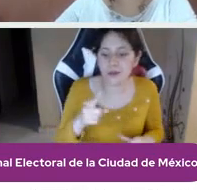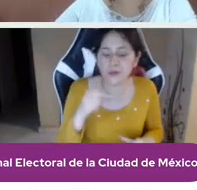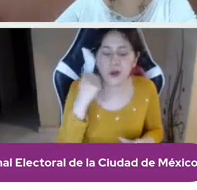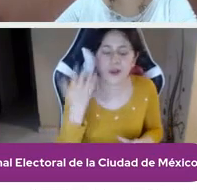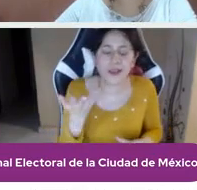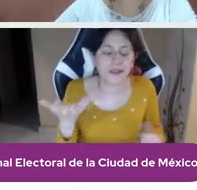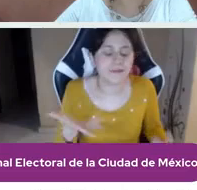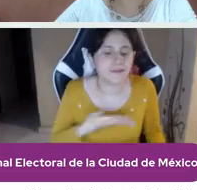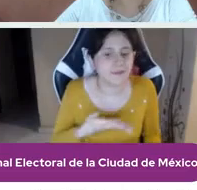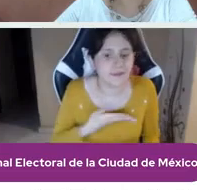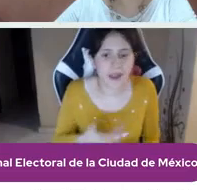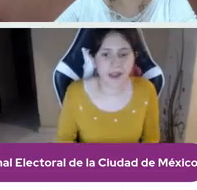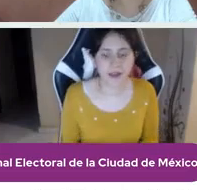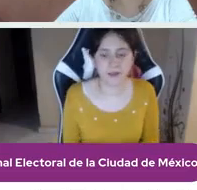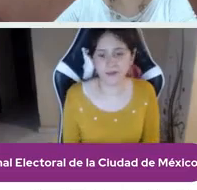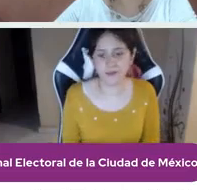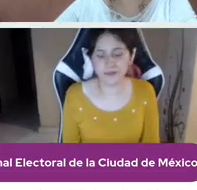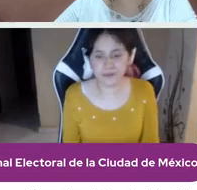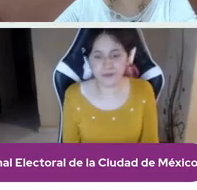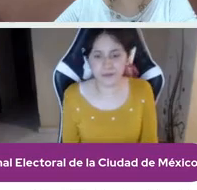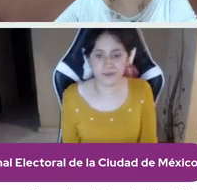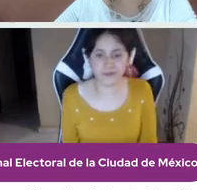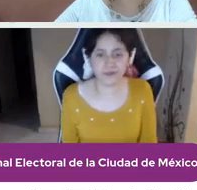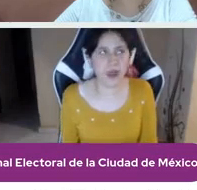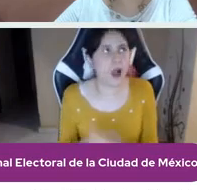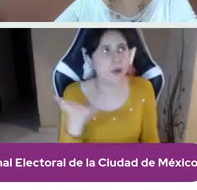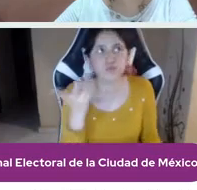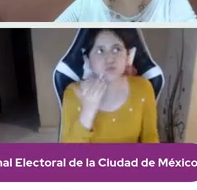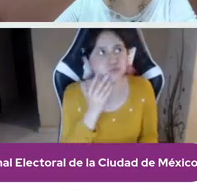¿no? Trabajada,